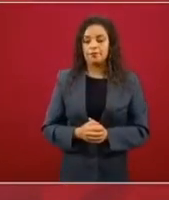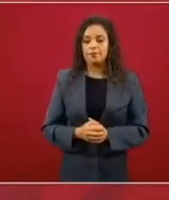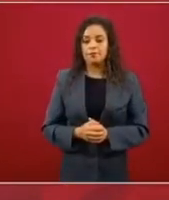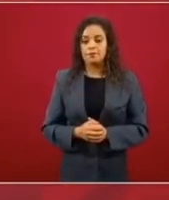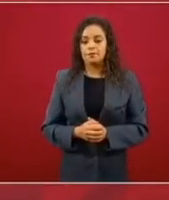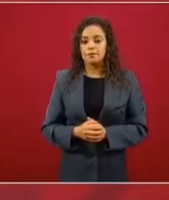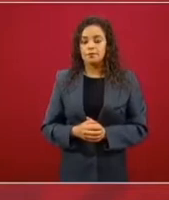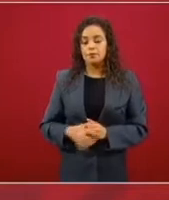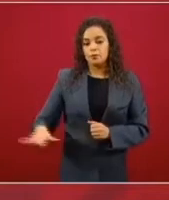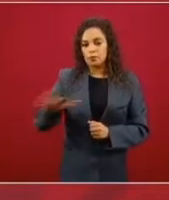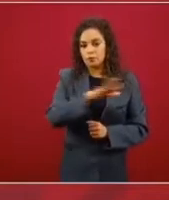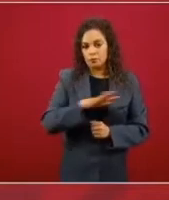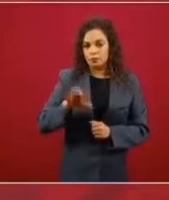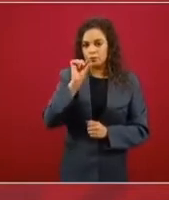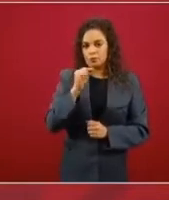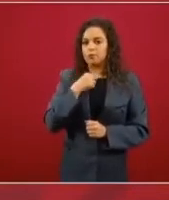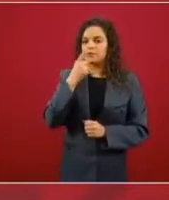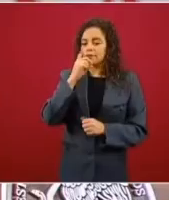a todos